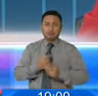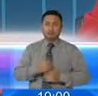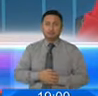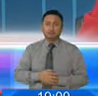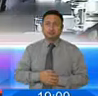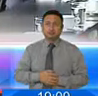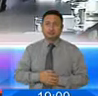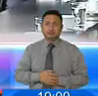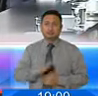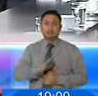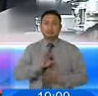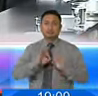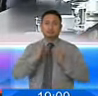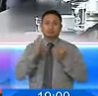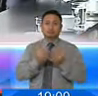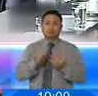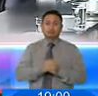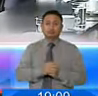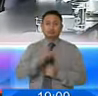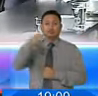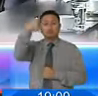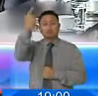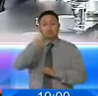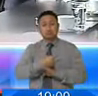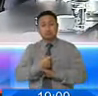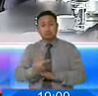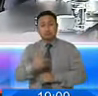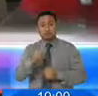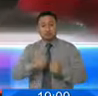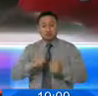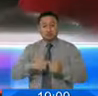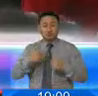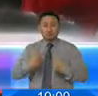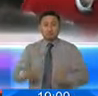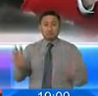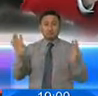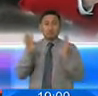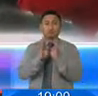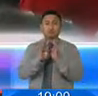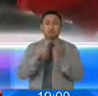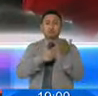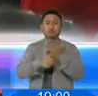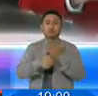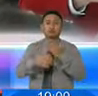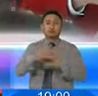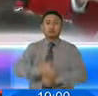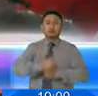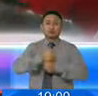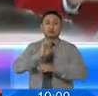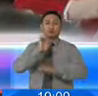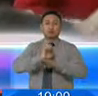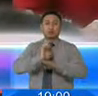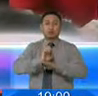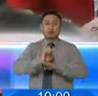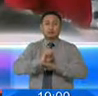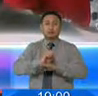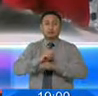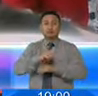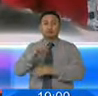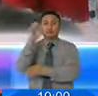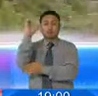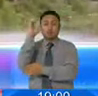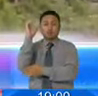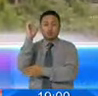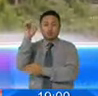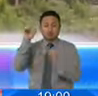en sus hogares además la próxima semana quito- será la sede de un encuentro de los ministros de seguridad de ecuador y sus similares de colombia